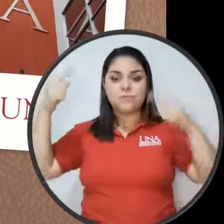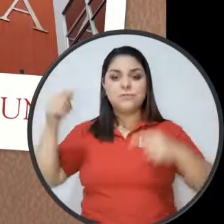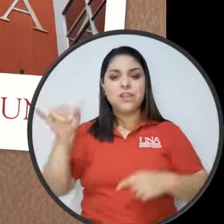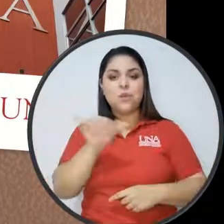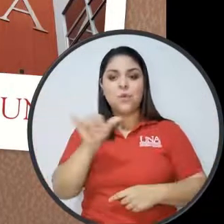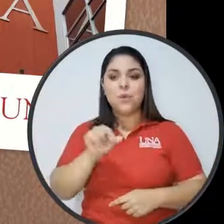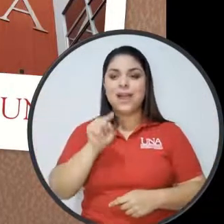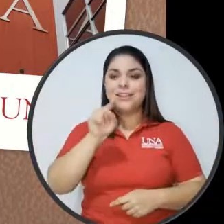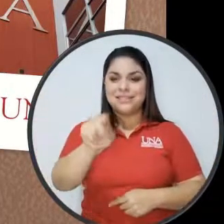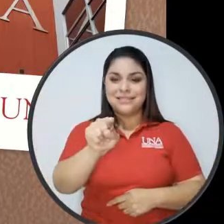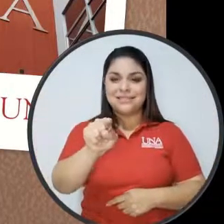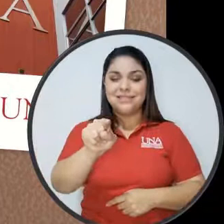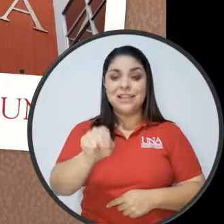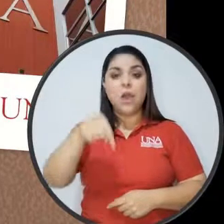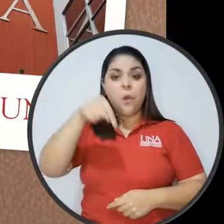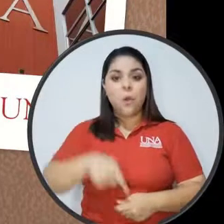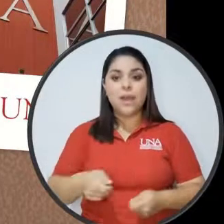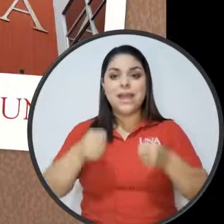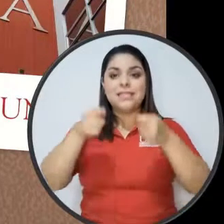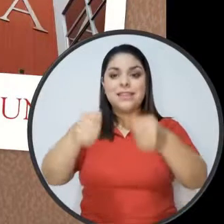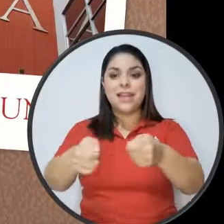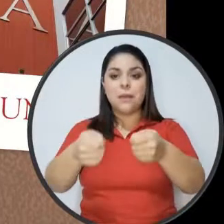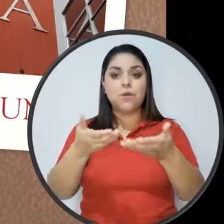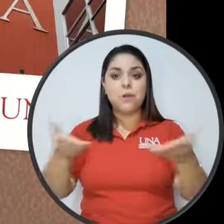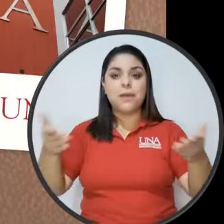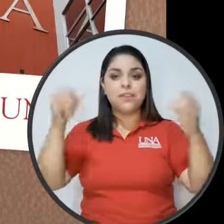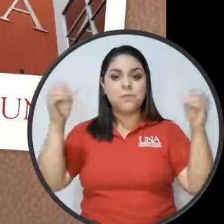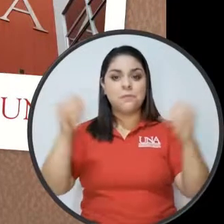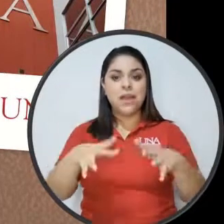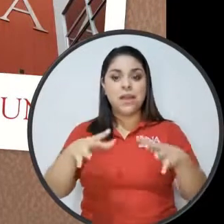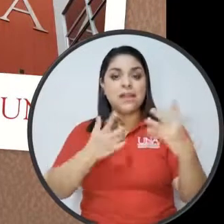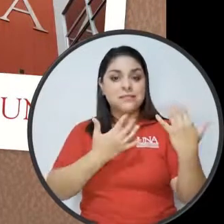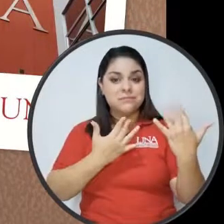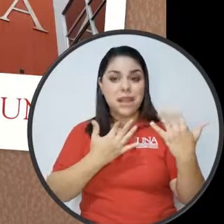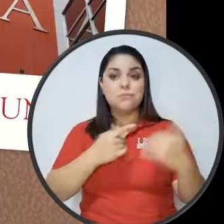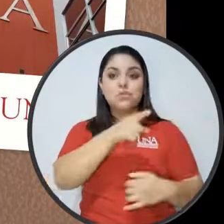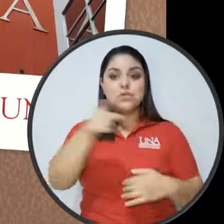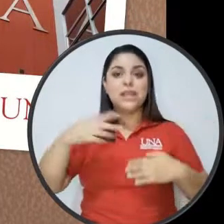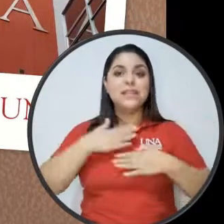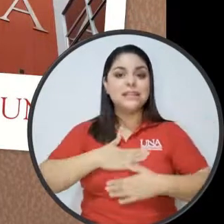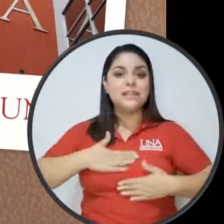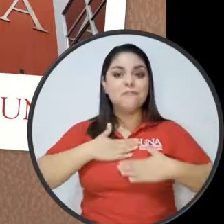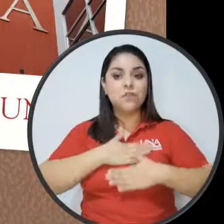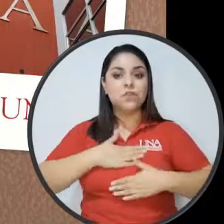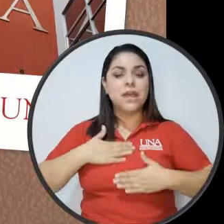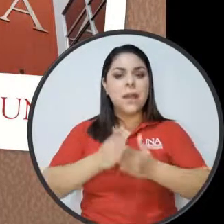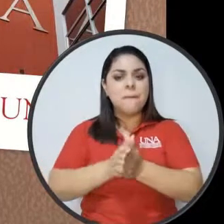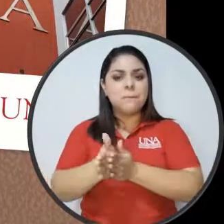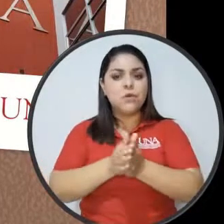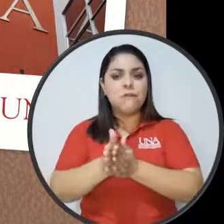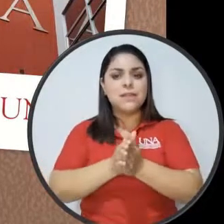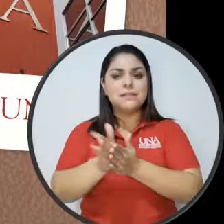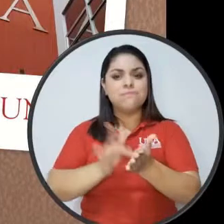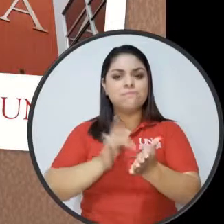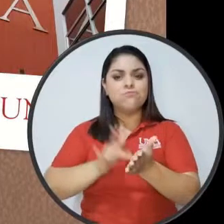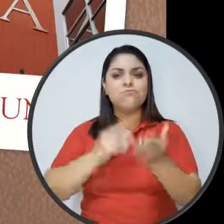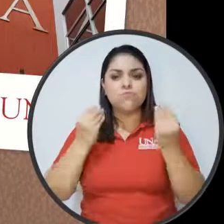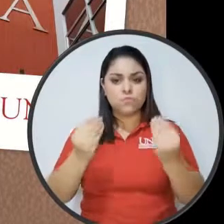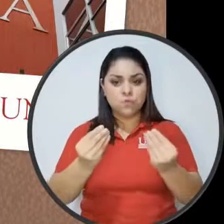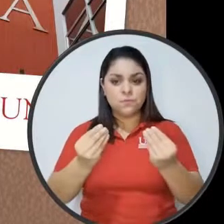tú, y hoy te entregamos tu objeto mágico. Esperamos que lo disfrutes y lo aproveches